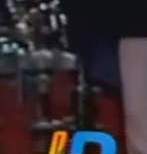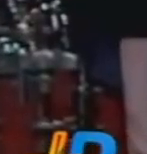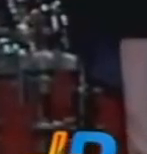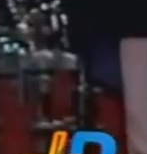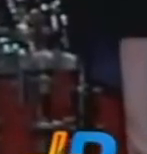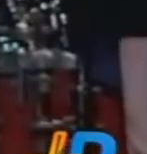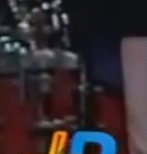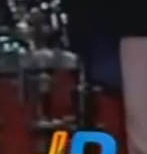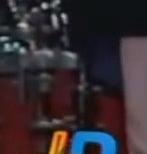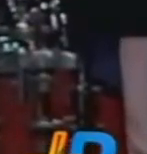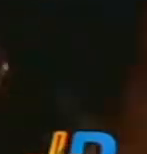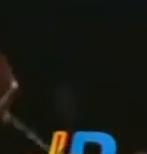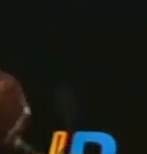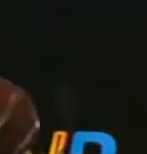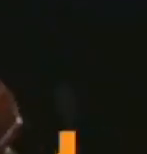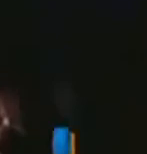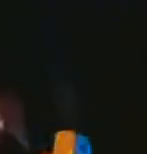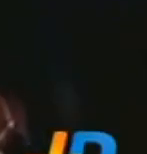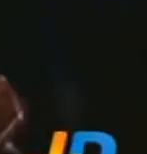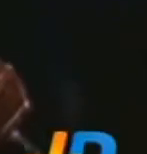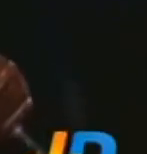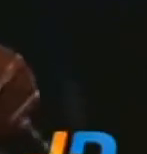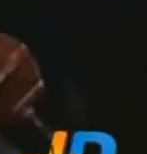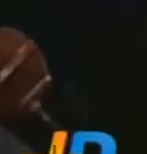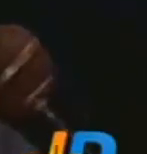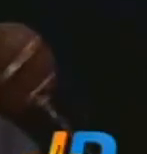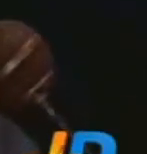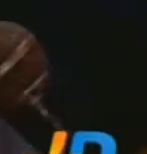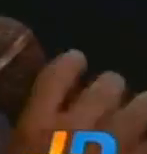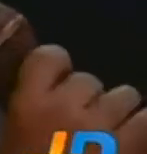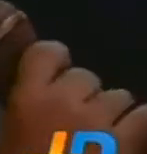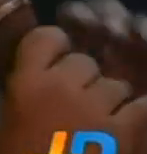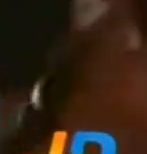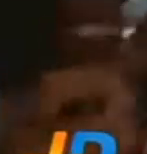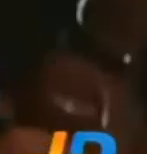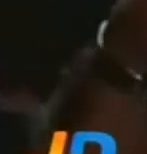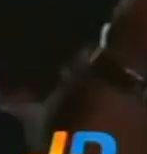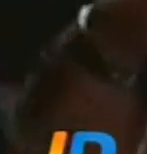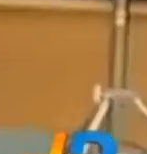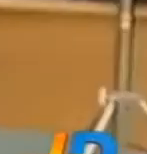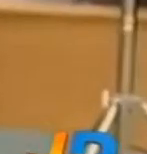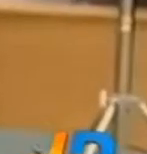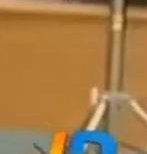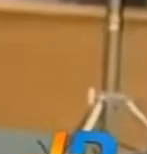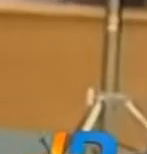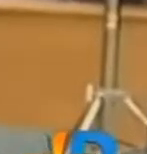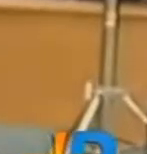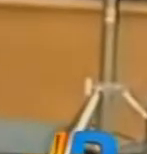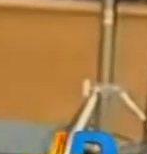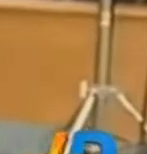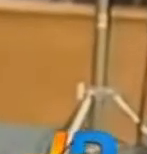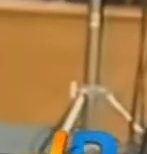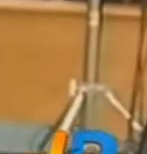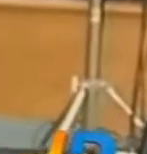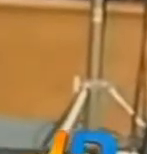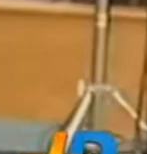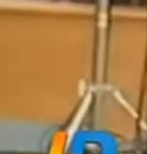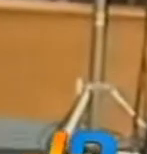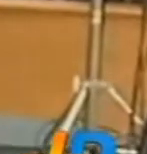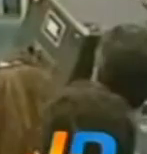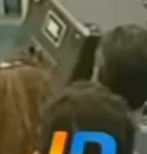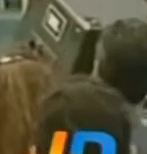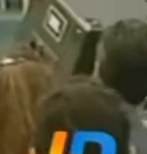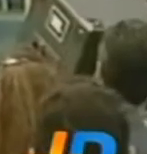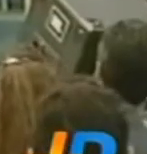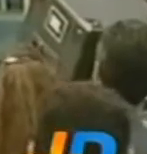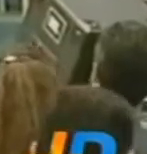década de los 70 como una de las voces románticas más famosas de Brasil, conquistó el mercado fácilmente con temas como Déjame si estoy llorando, Mi manera de